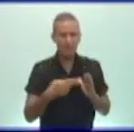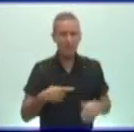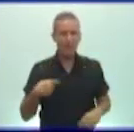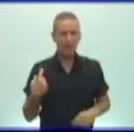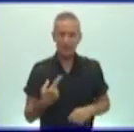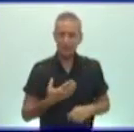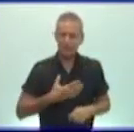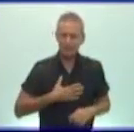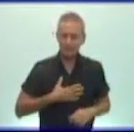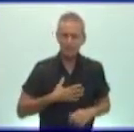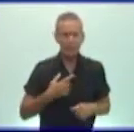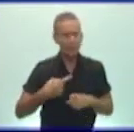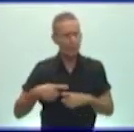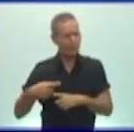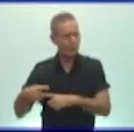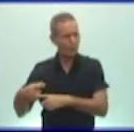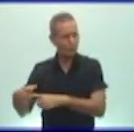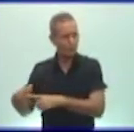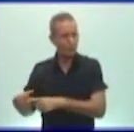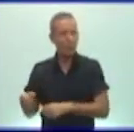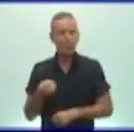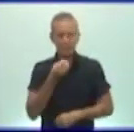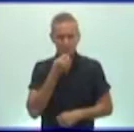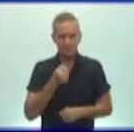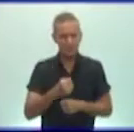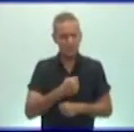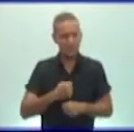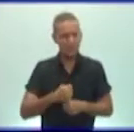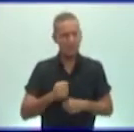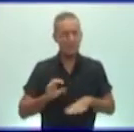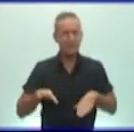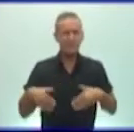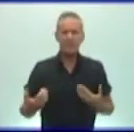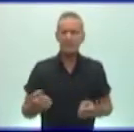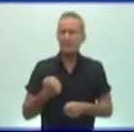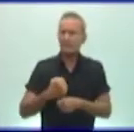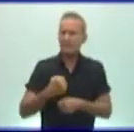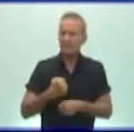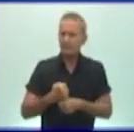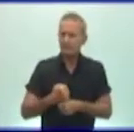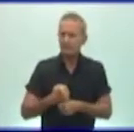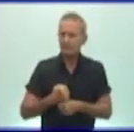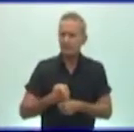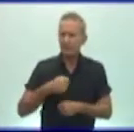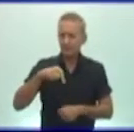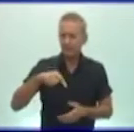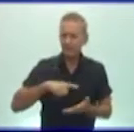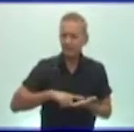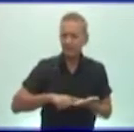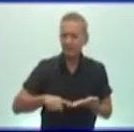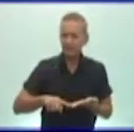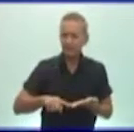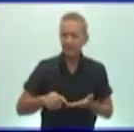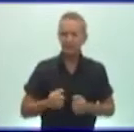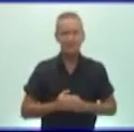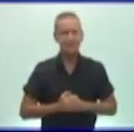materiales escolares que puedan utilizar. ¿Qué estaremos trabajando durante esta semana?